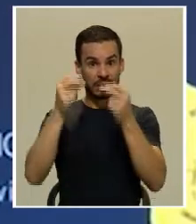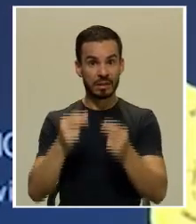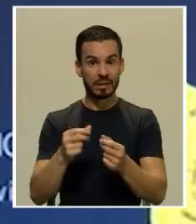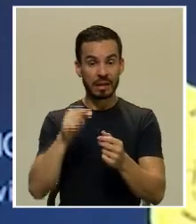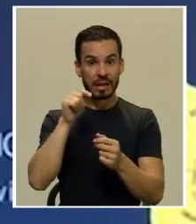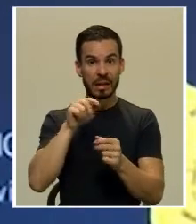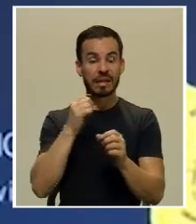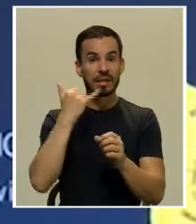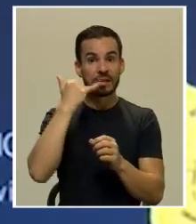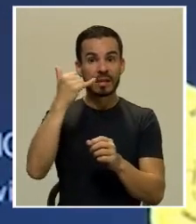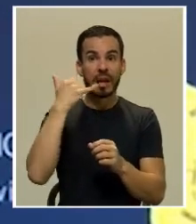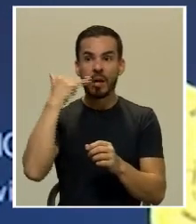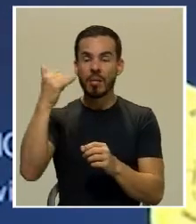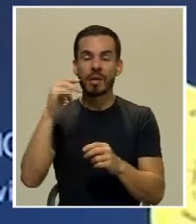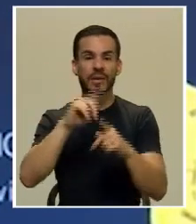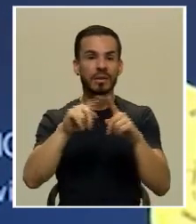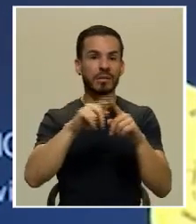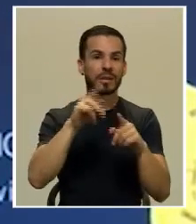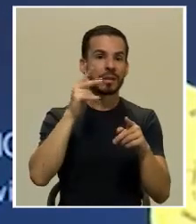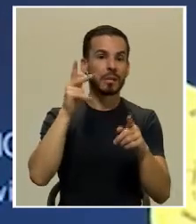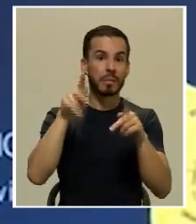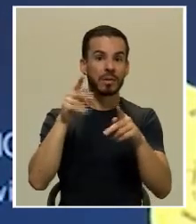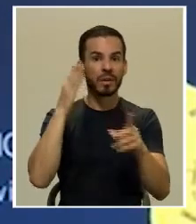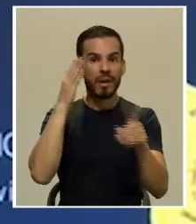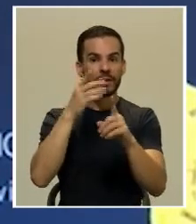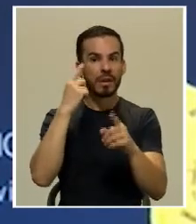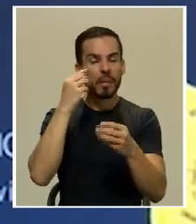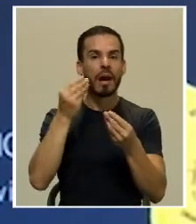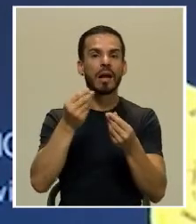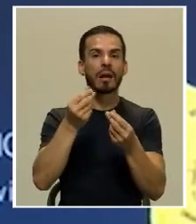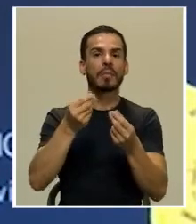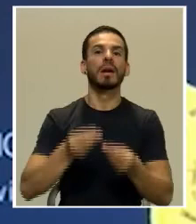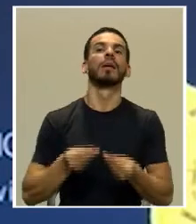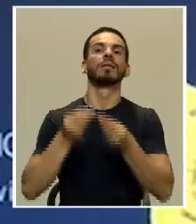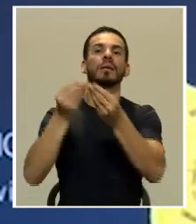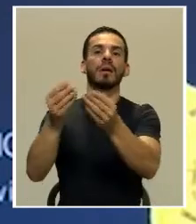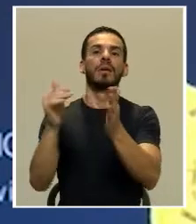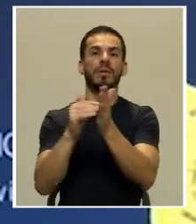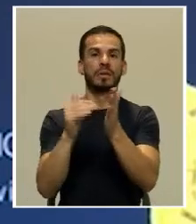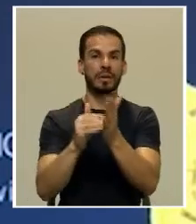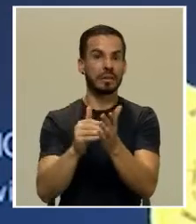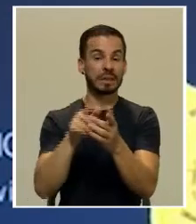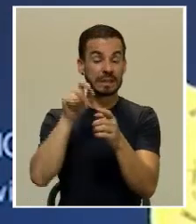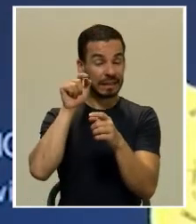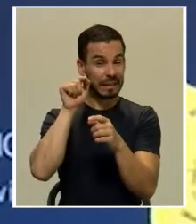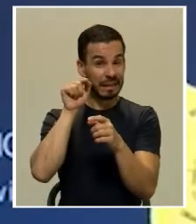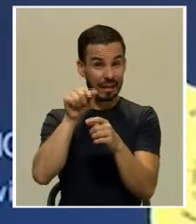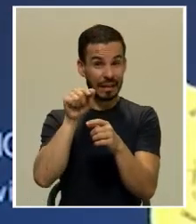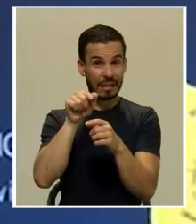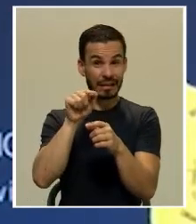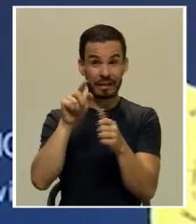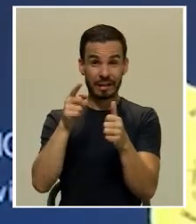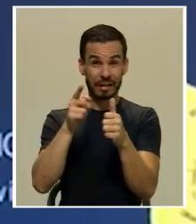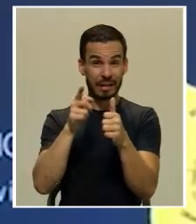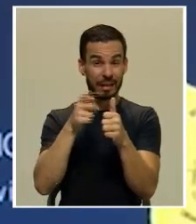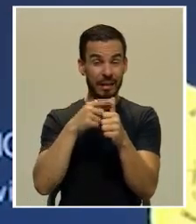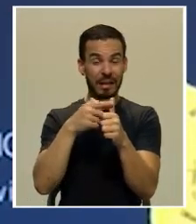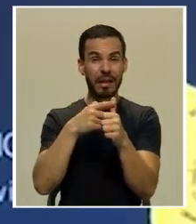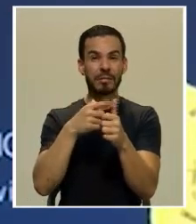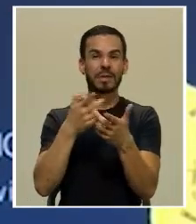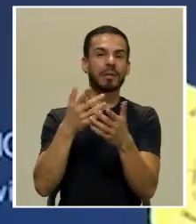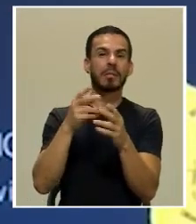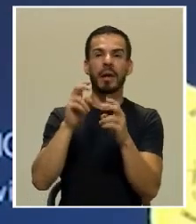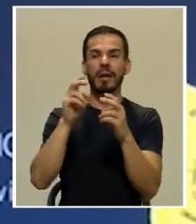Hacienda están llamando a las personas afectadas para devolverles el dinero. Este es el primer anzuelo